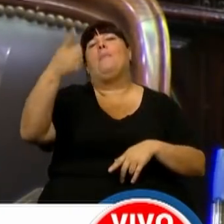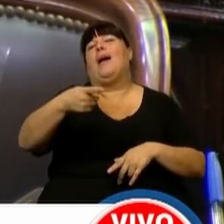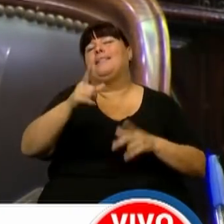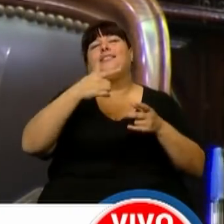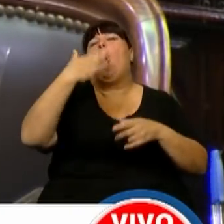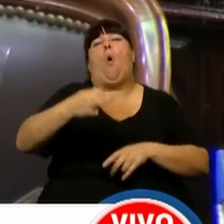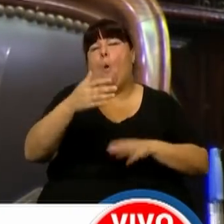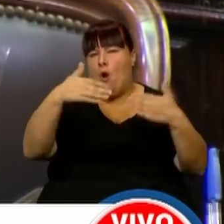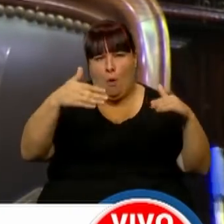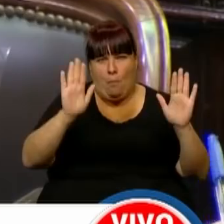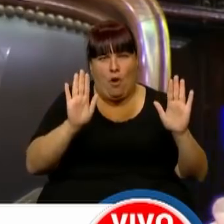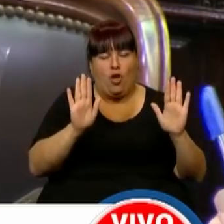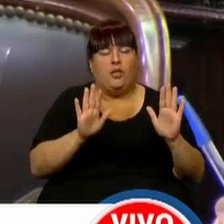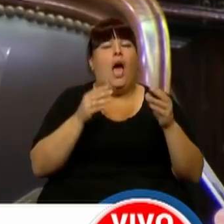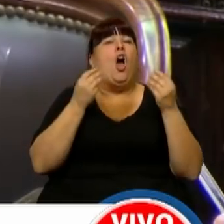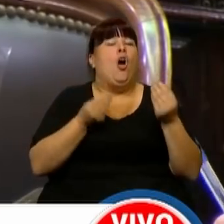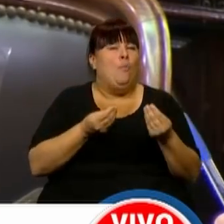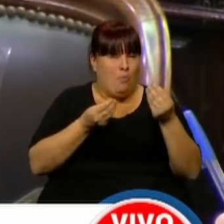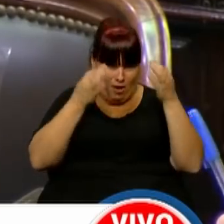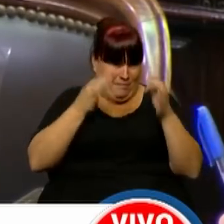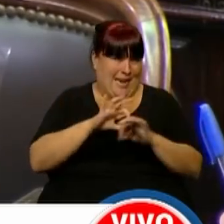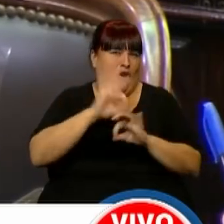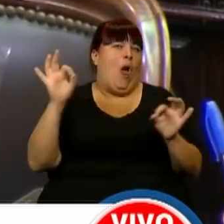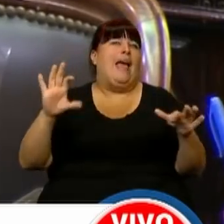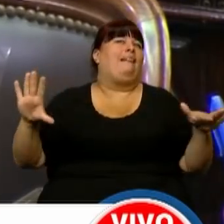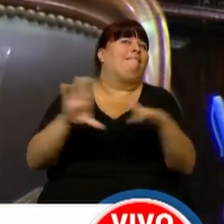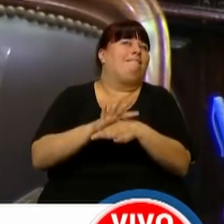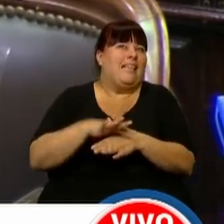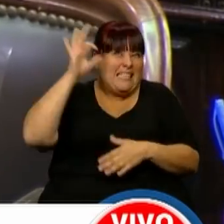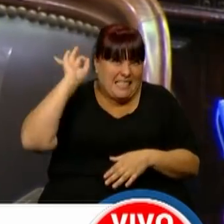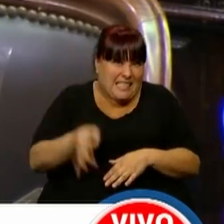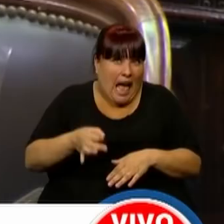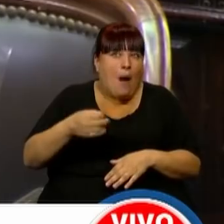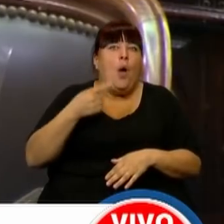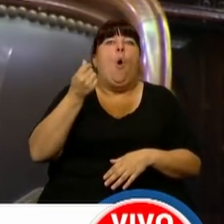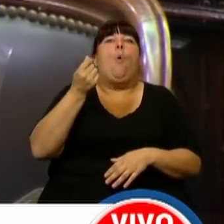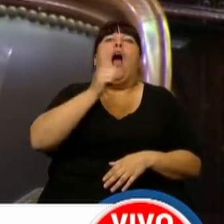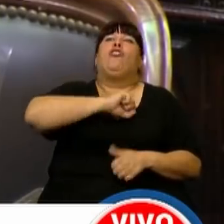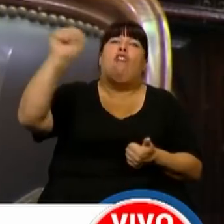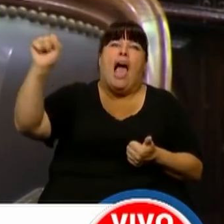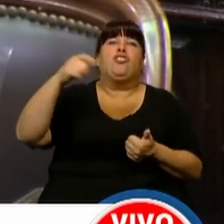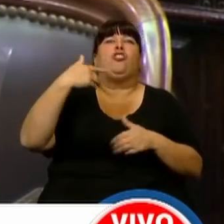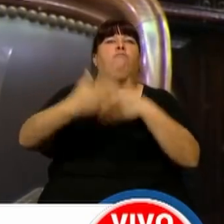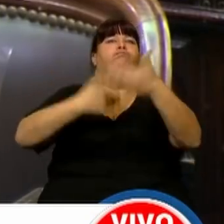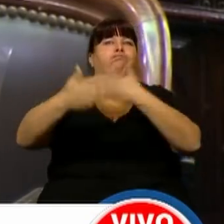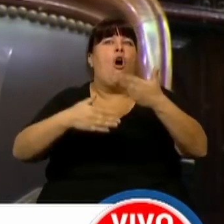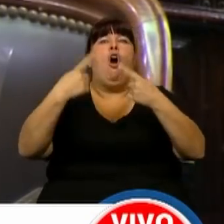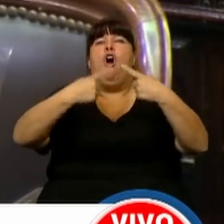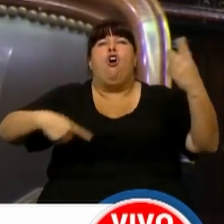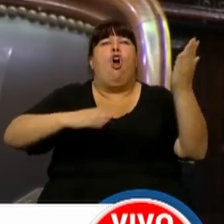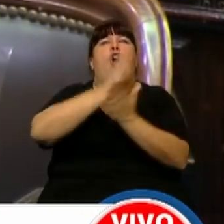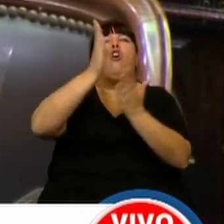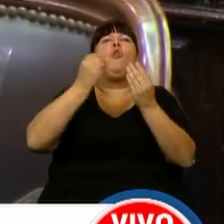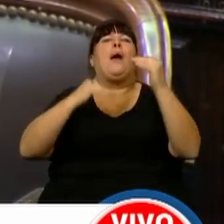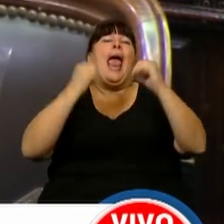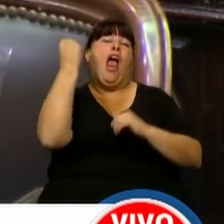cumpla, porque efectivamente nadie tiene la bola de cristal y nadie sabe cuánto va a ser ni la inflación, ni el crecimiento, ni ninguna de las variables de